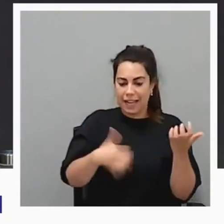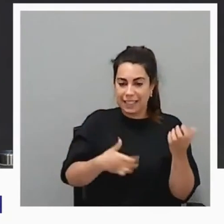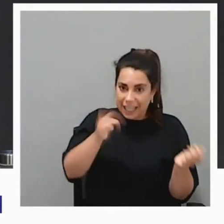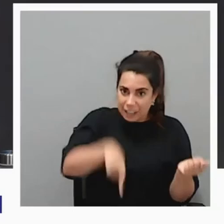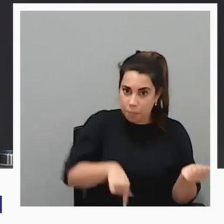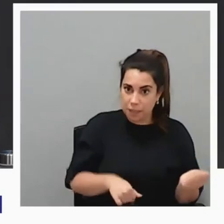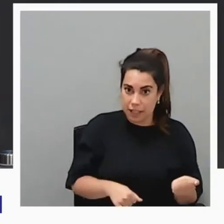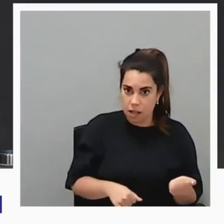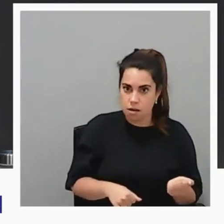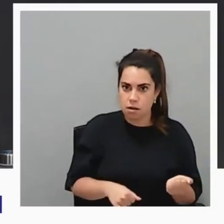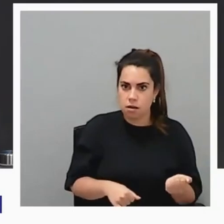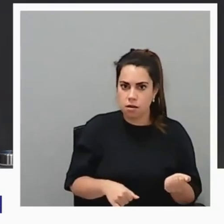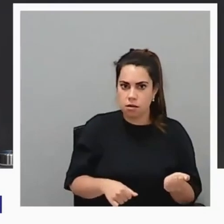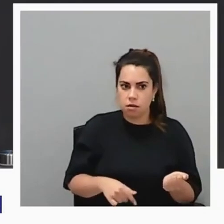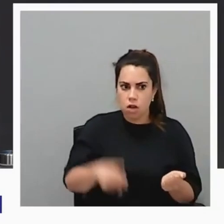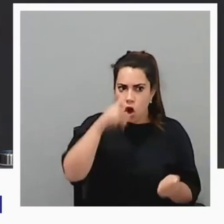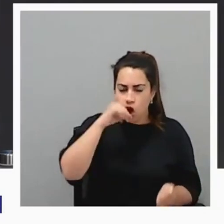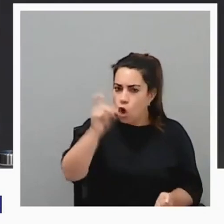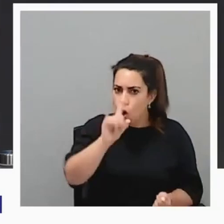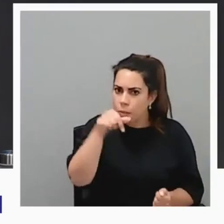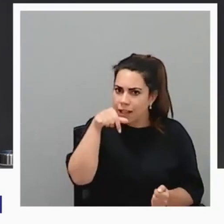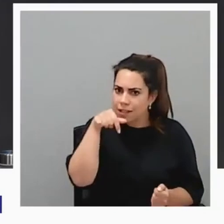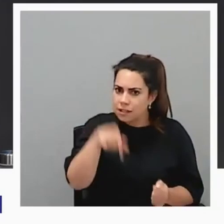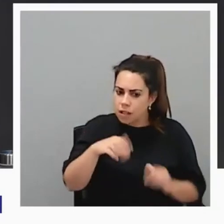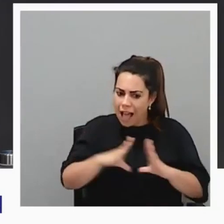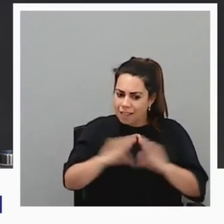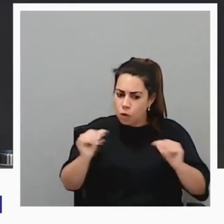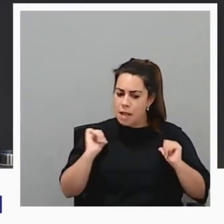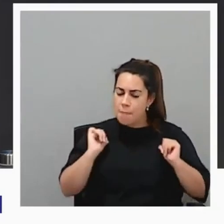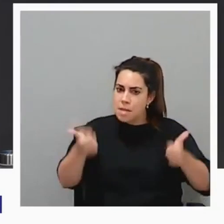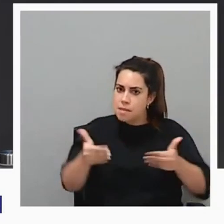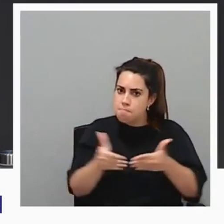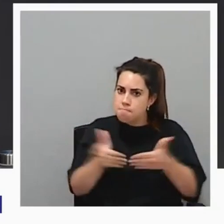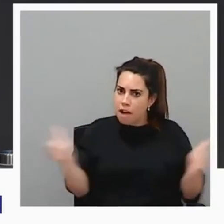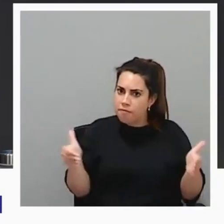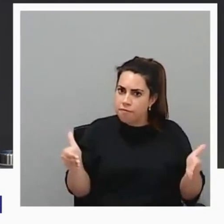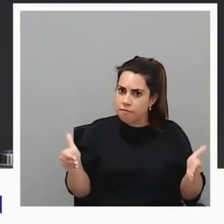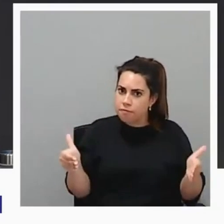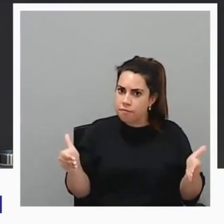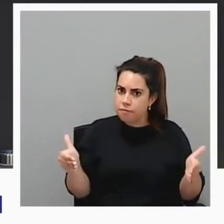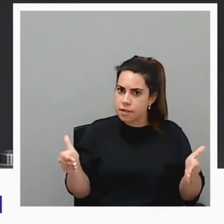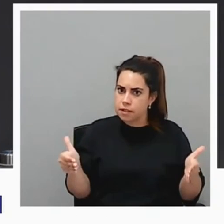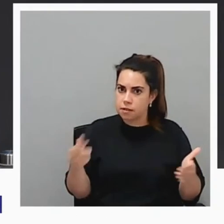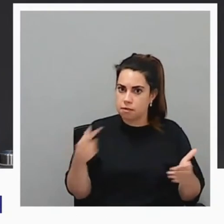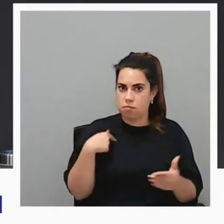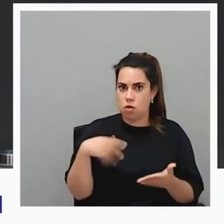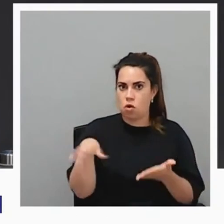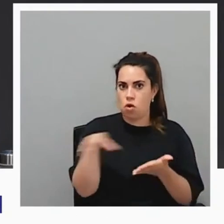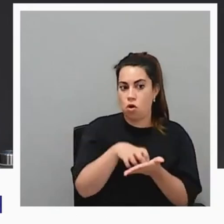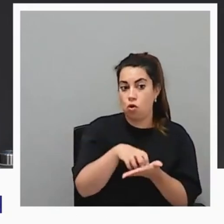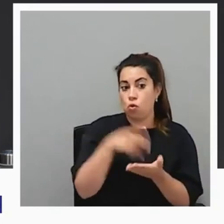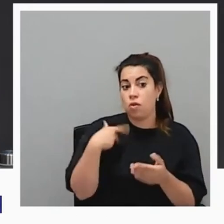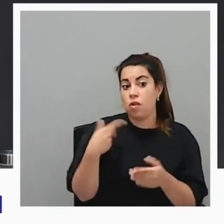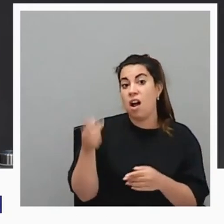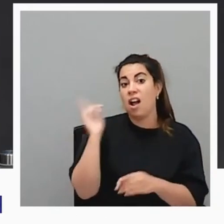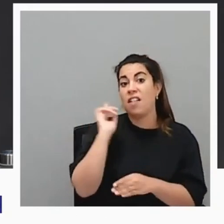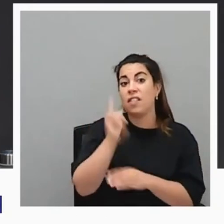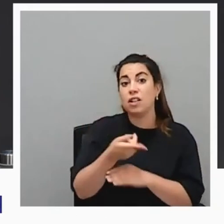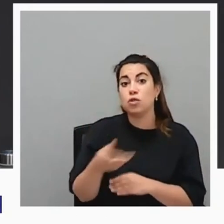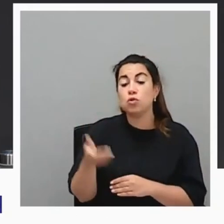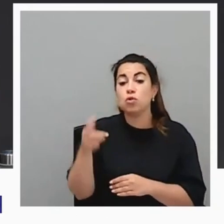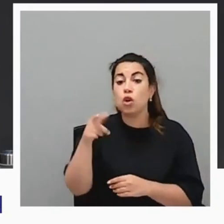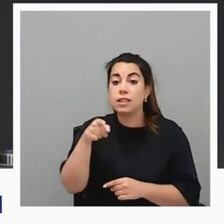esto partió de Andalucía. La única duda que tengo es si los codirectores del Laboratorio Magallanes Elcano, Sol Barbados y José Luis